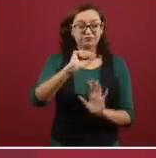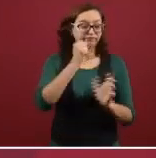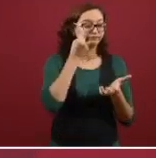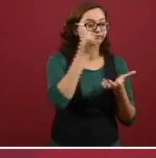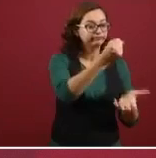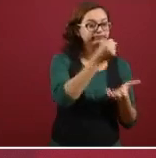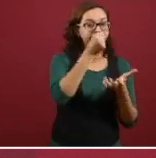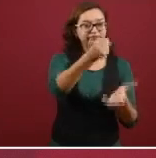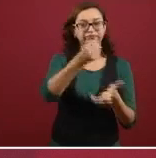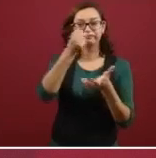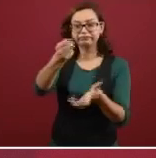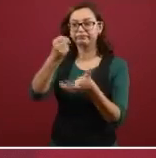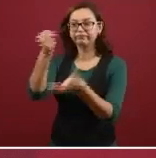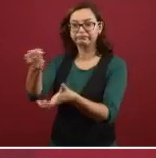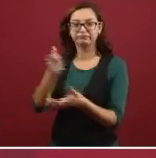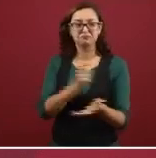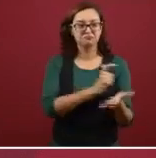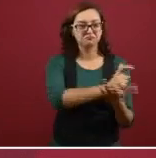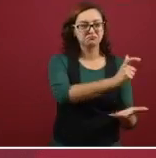para que votaran